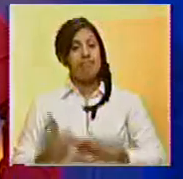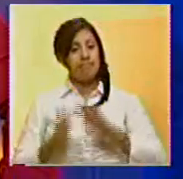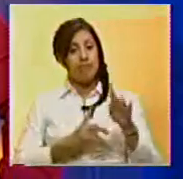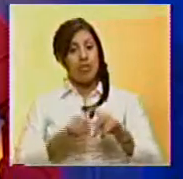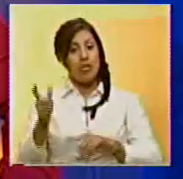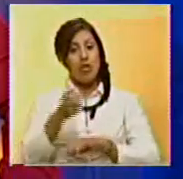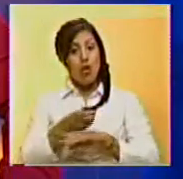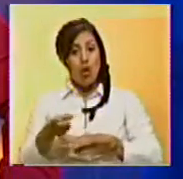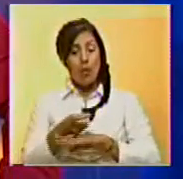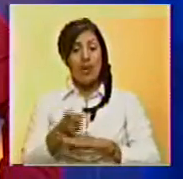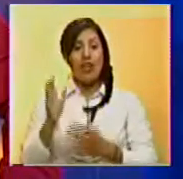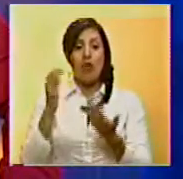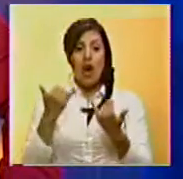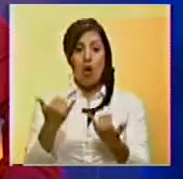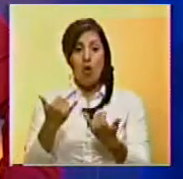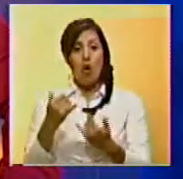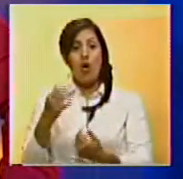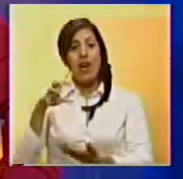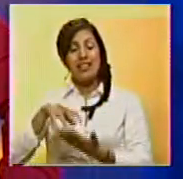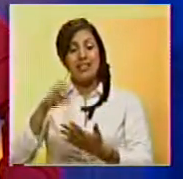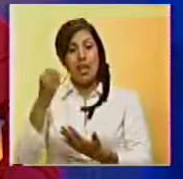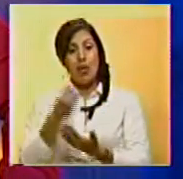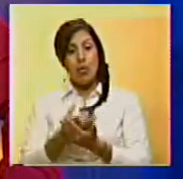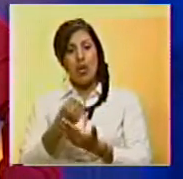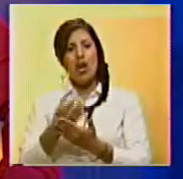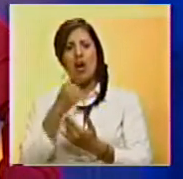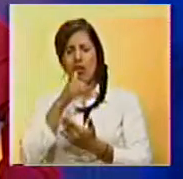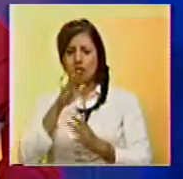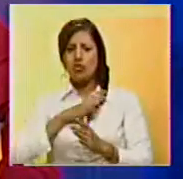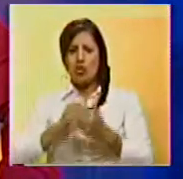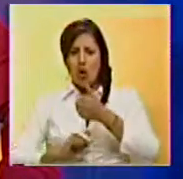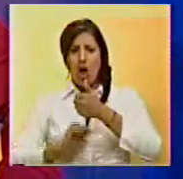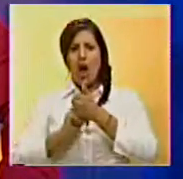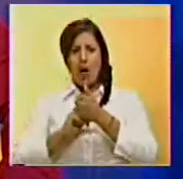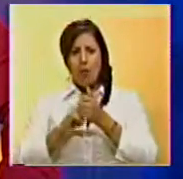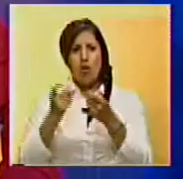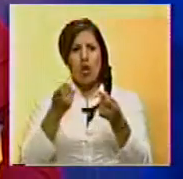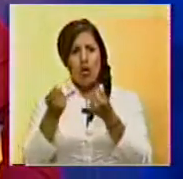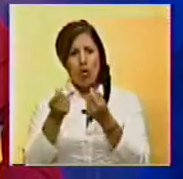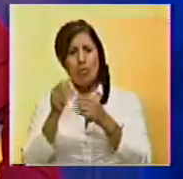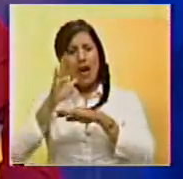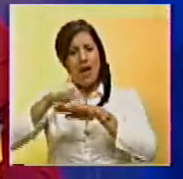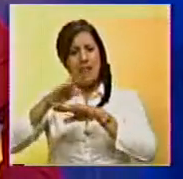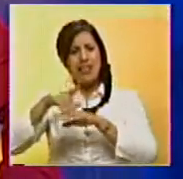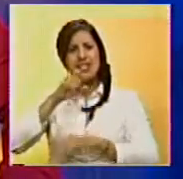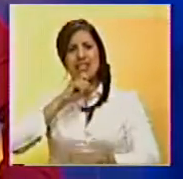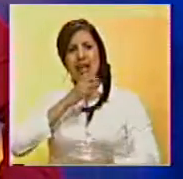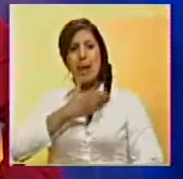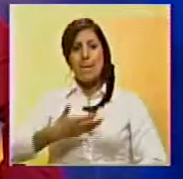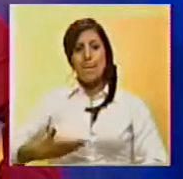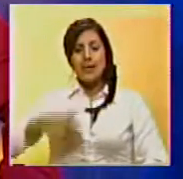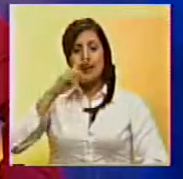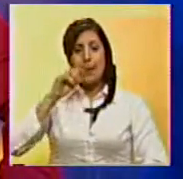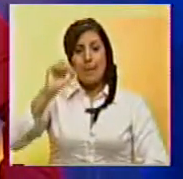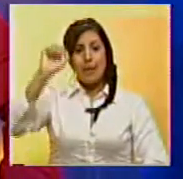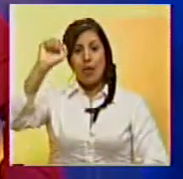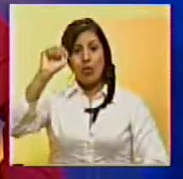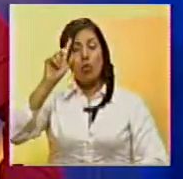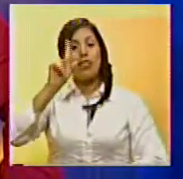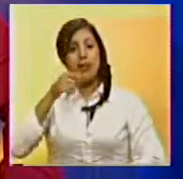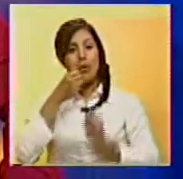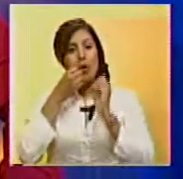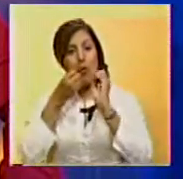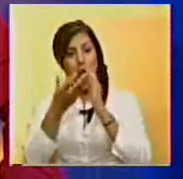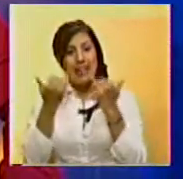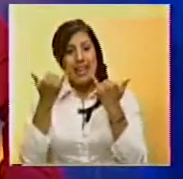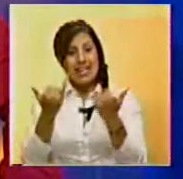La gobernadora del estado Monagas, Yelixe Santaella, manifestó su respaldo a las medidas económicas anunciadas por el presidente Maduro y precisó que